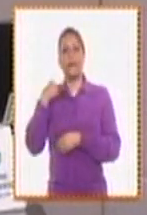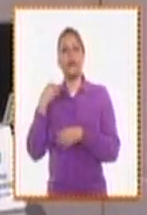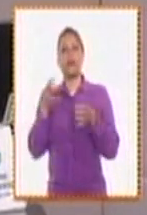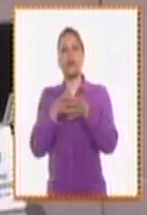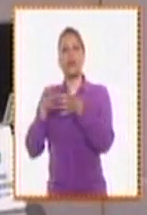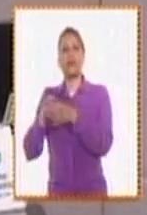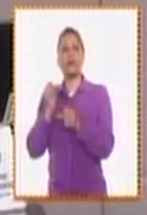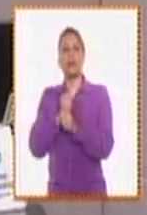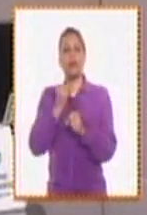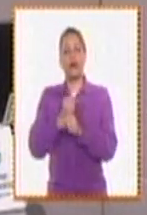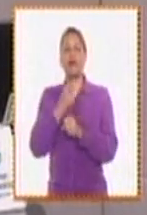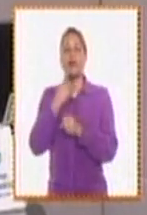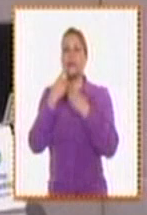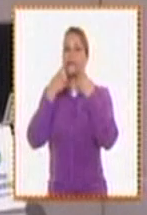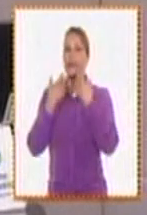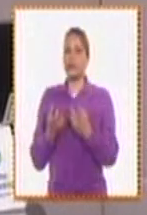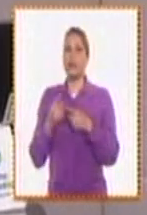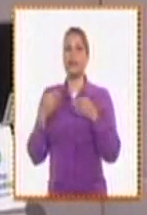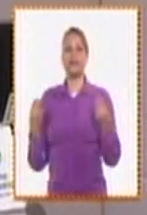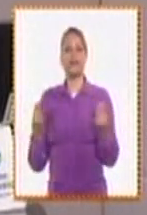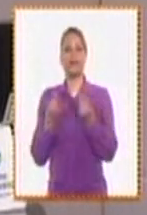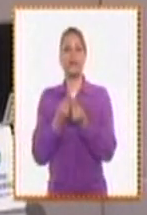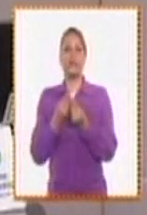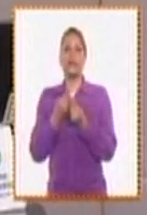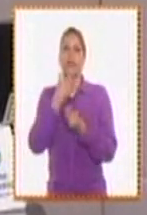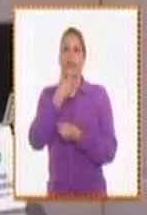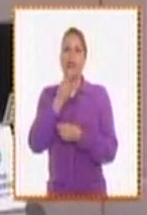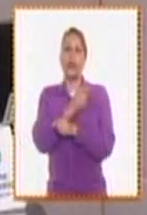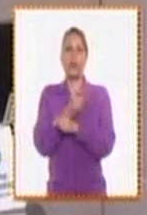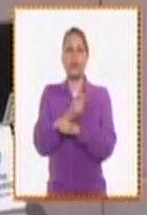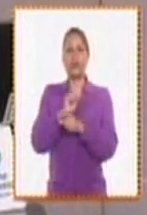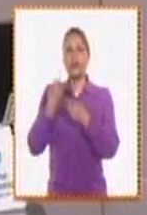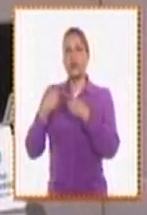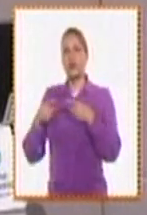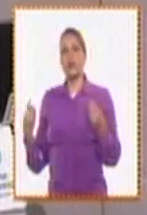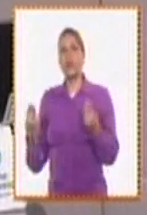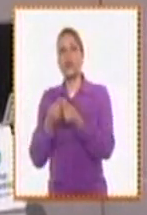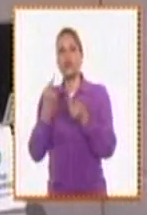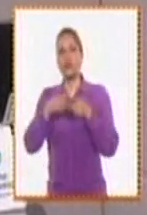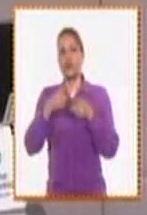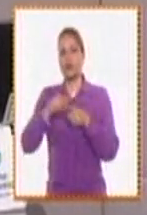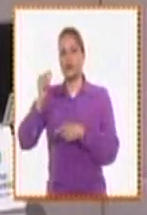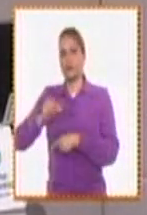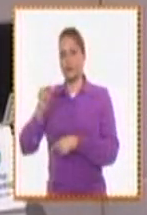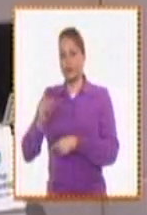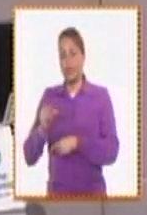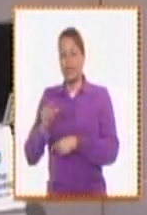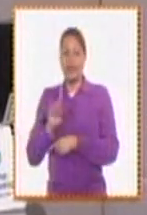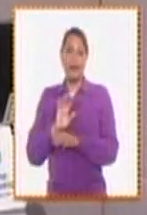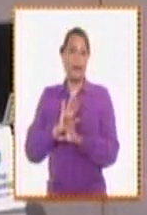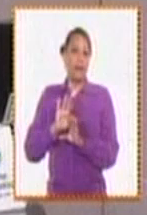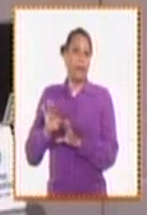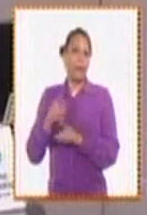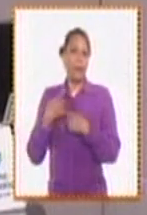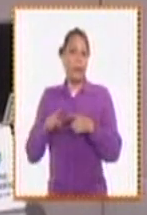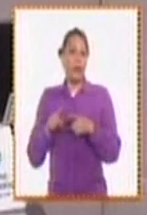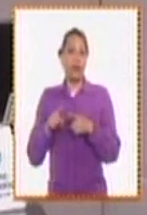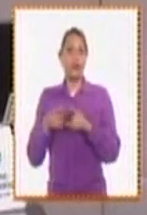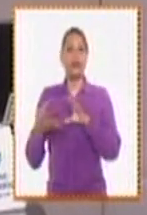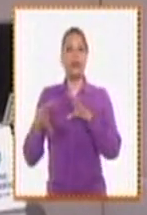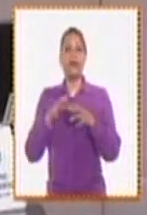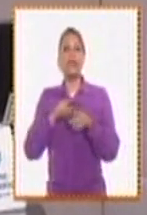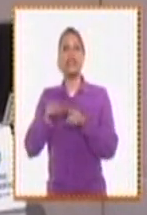trabajo ha sido decisivo en el acompañamiento a nuestros maestros junto con otros actores. Pero en esta lógica, las estrategias